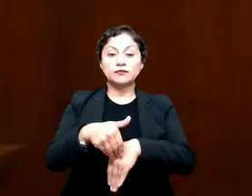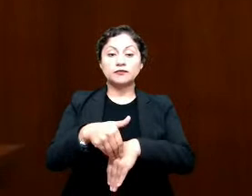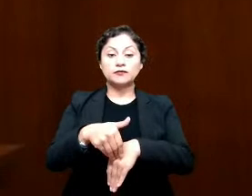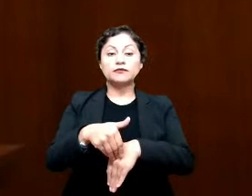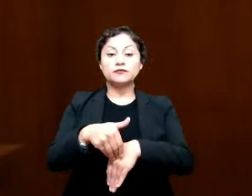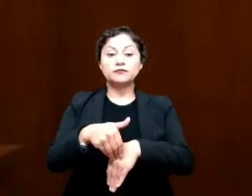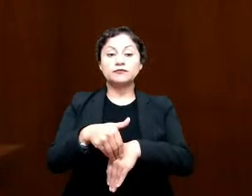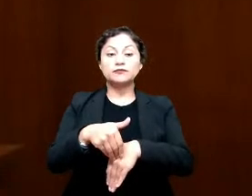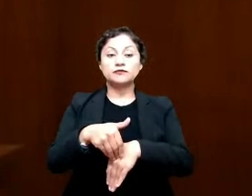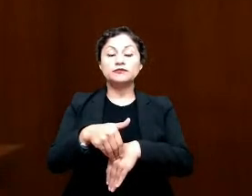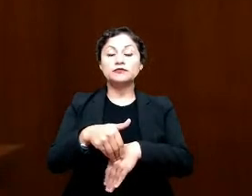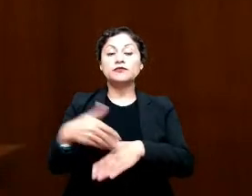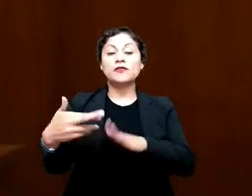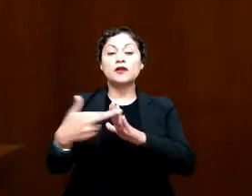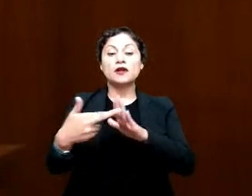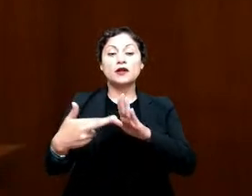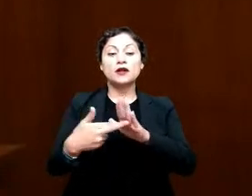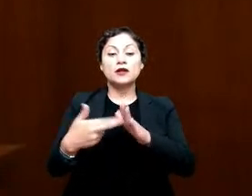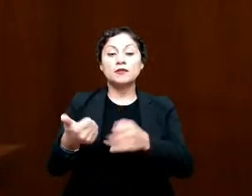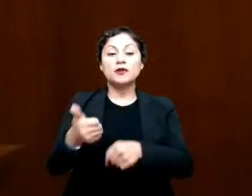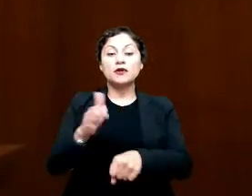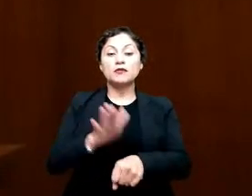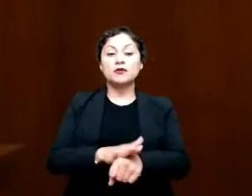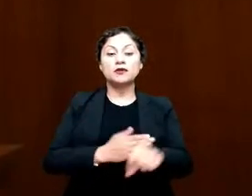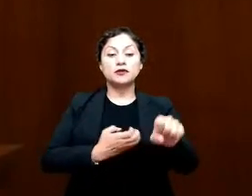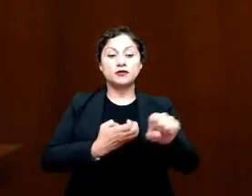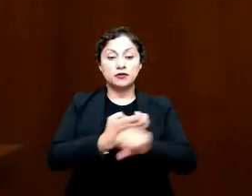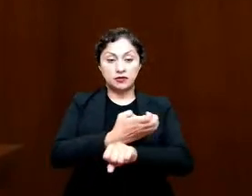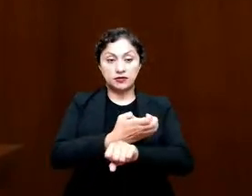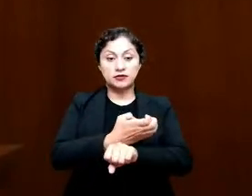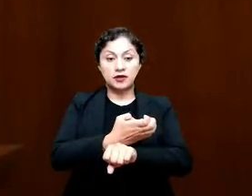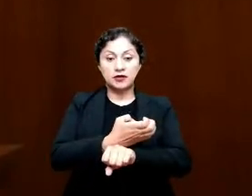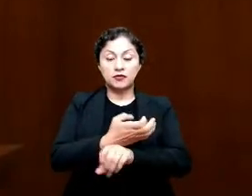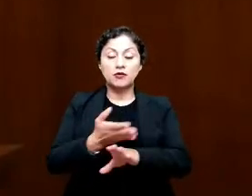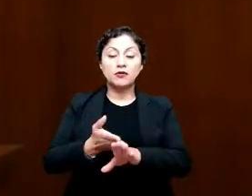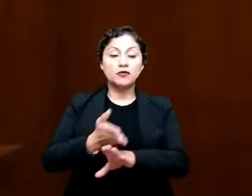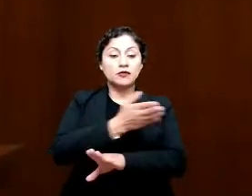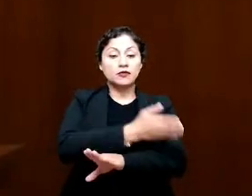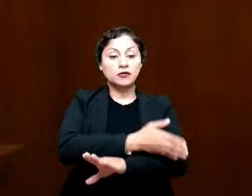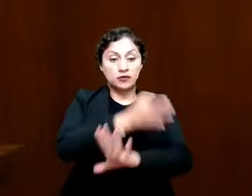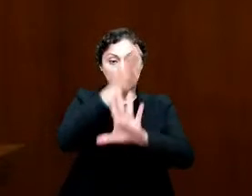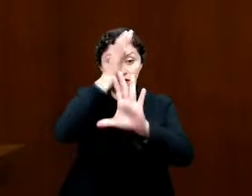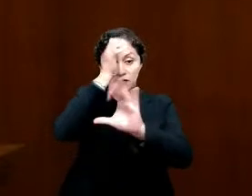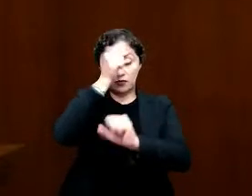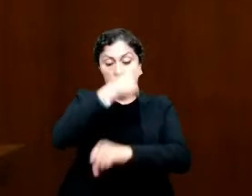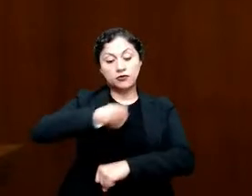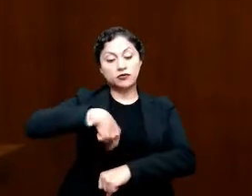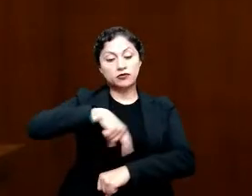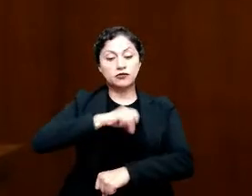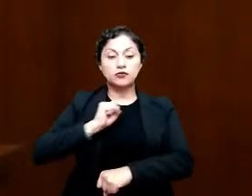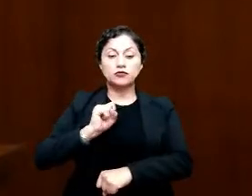la Ley Orgánica de la Administración Pública del Estado, que fue aprobada por esta soberanía, usted tiene